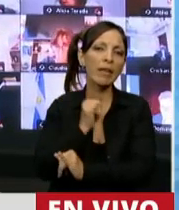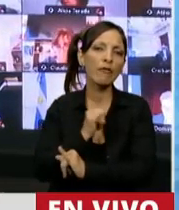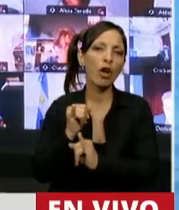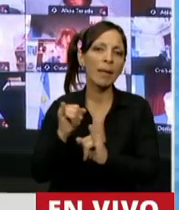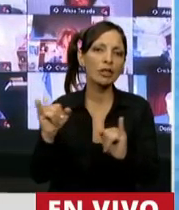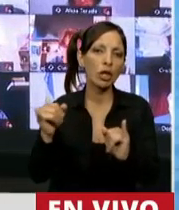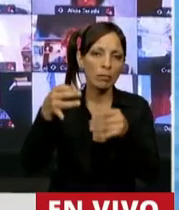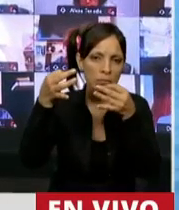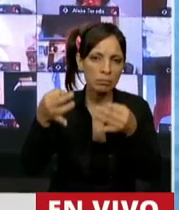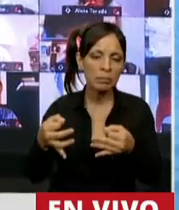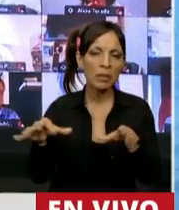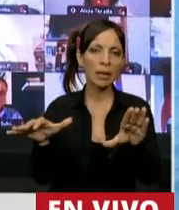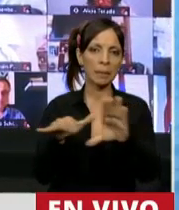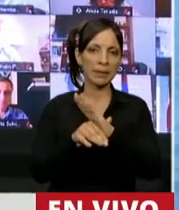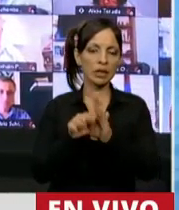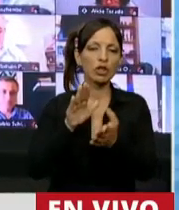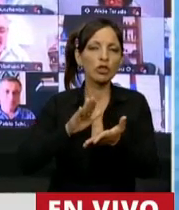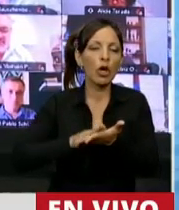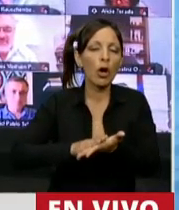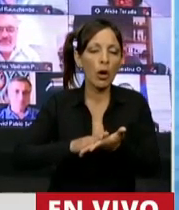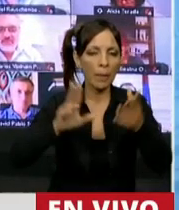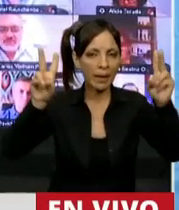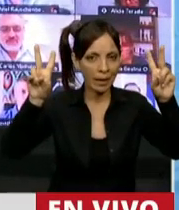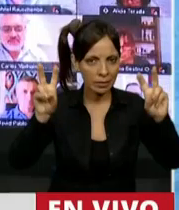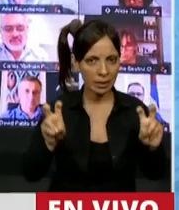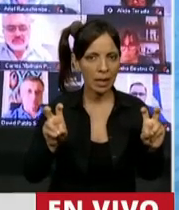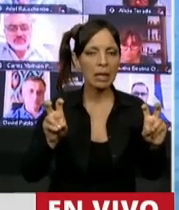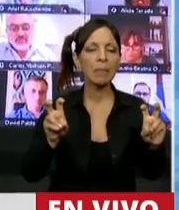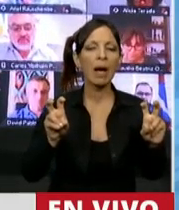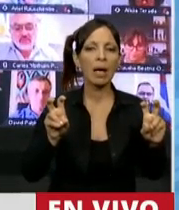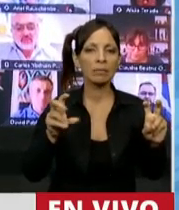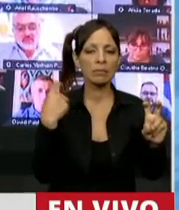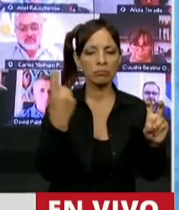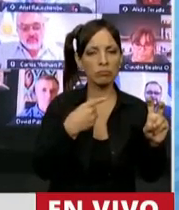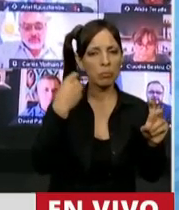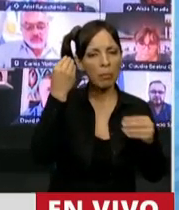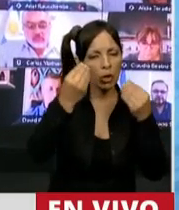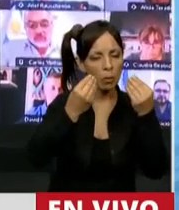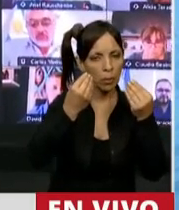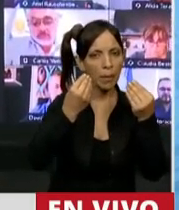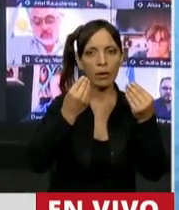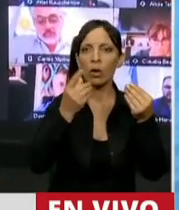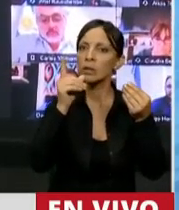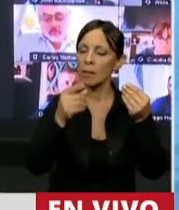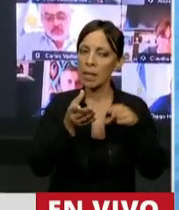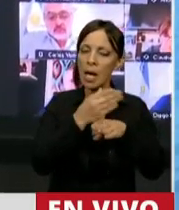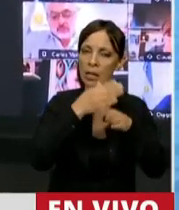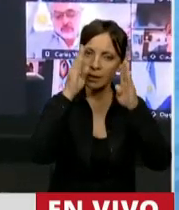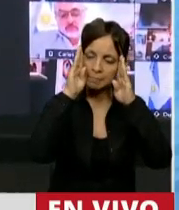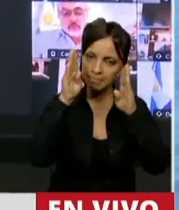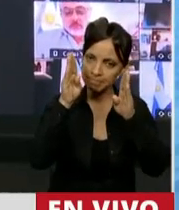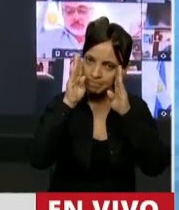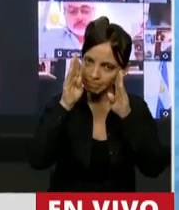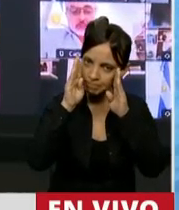puntual sobre un tema que no solamente nos preocupa, sino que nos ha ocupado y nos